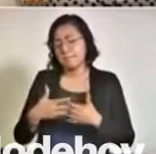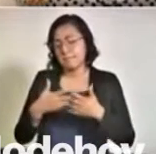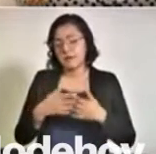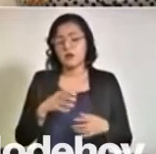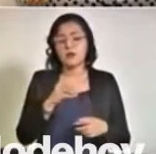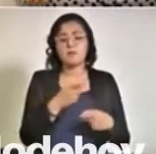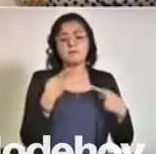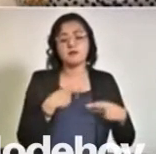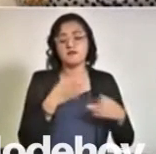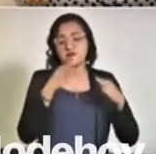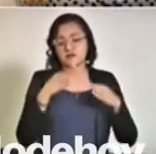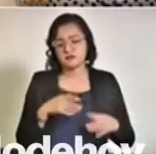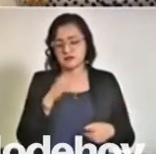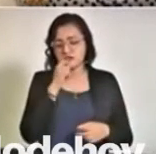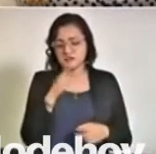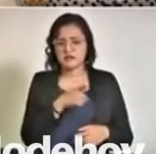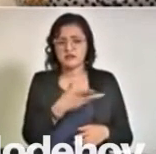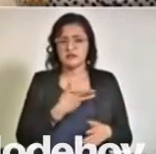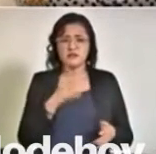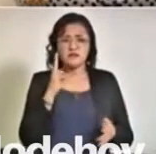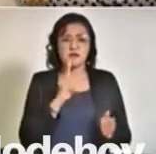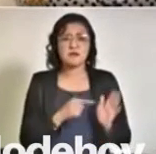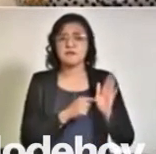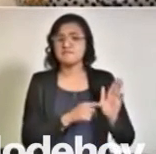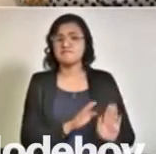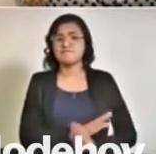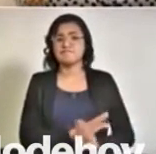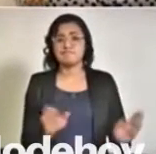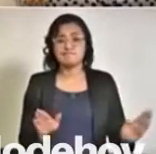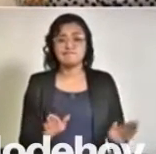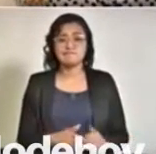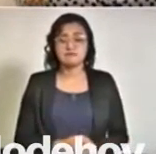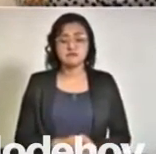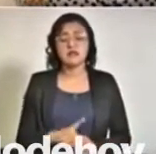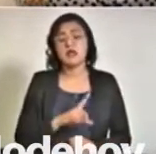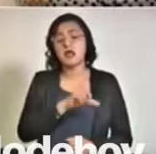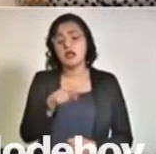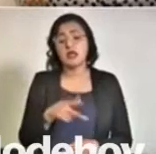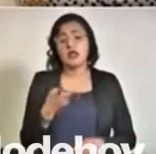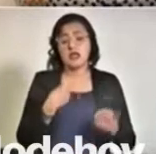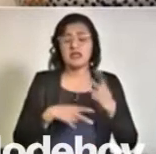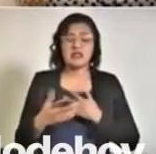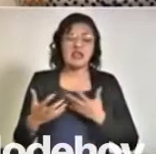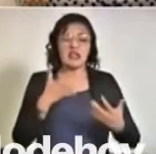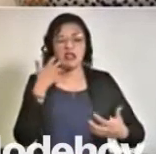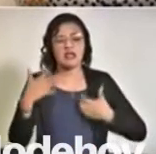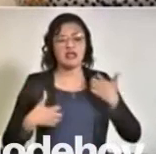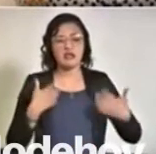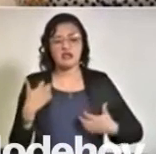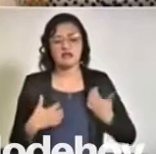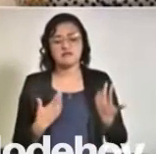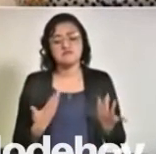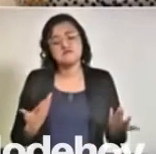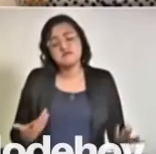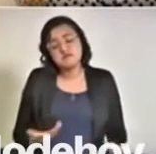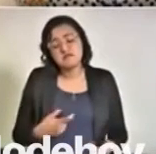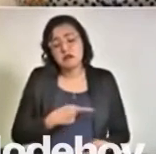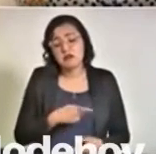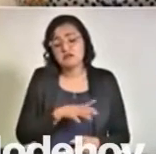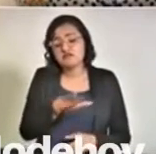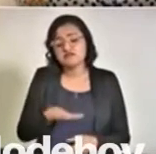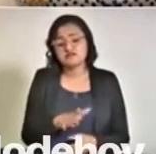físicas ahí están las pruebas al rato vendrán a gritar pero pobre gente